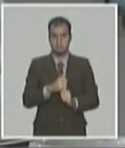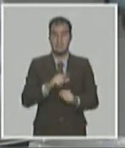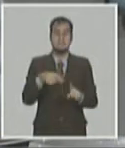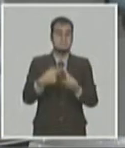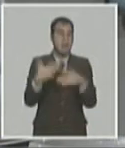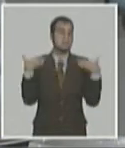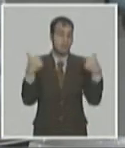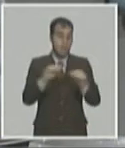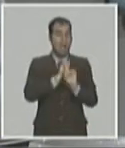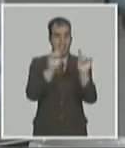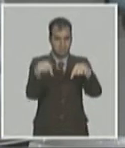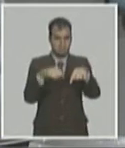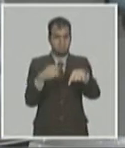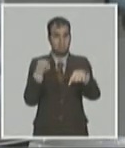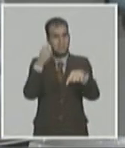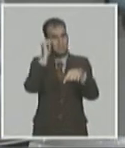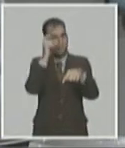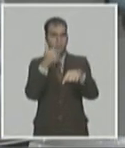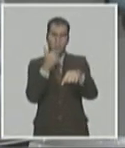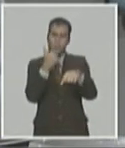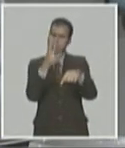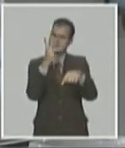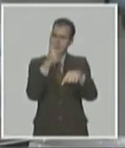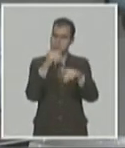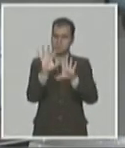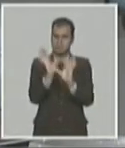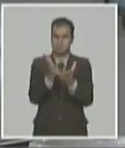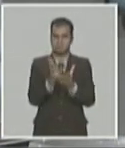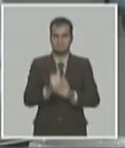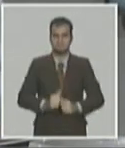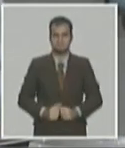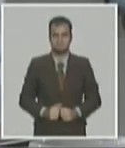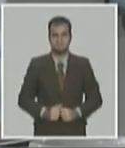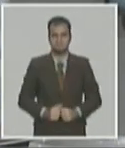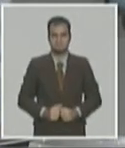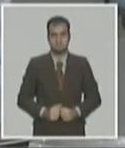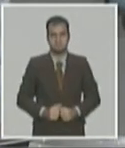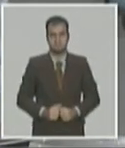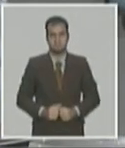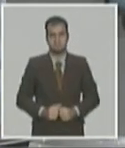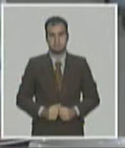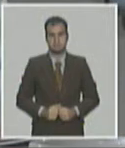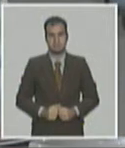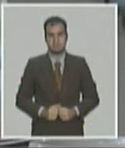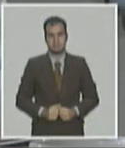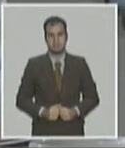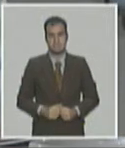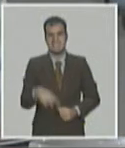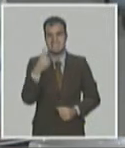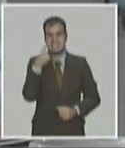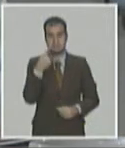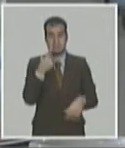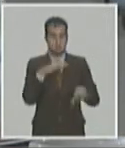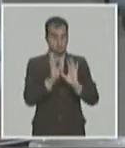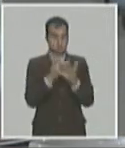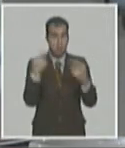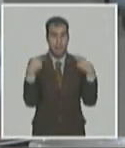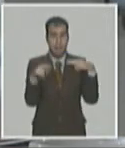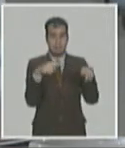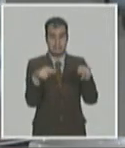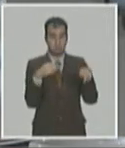una experiencia bonita, pero que estaba incluso la actividad administrativa muy alejada de lo que yo quería